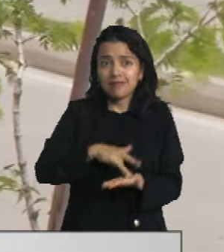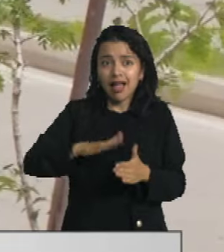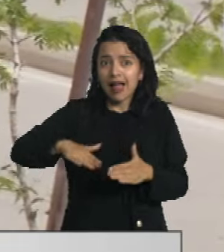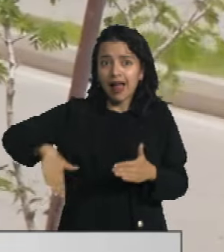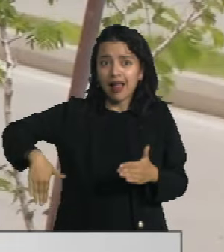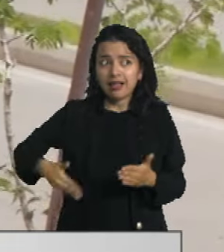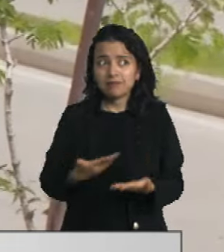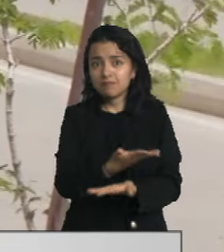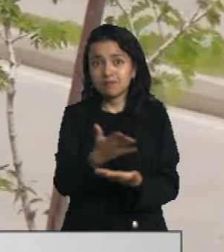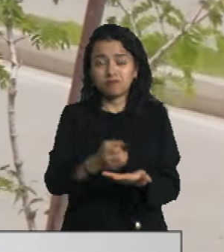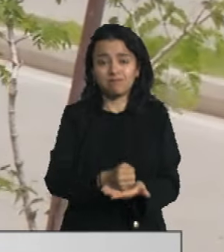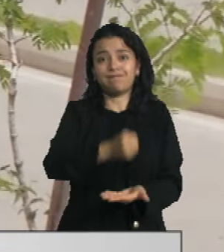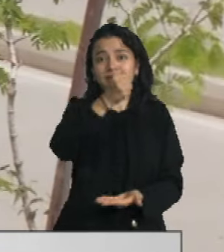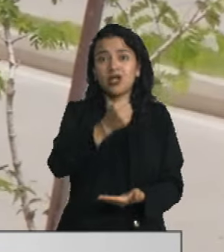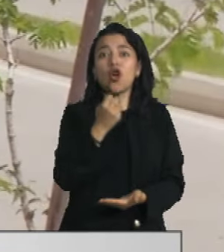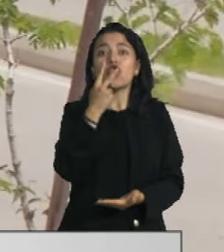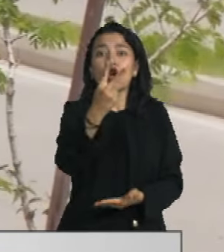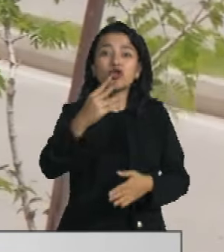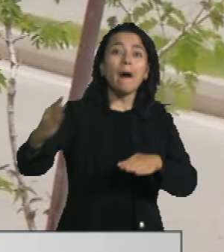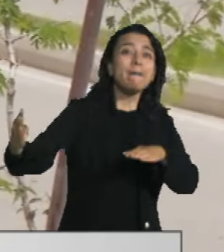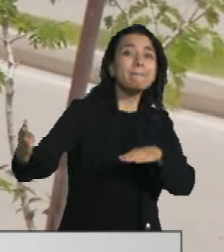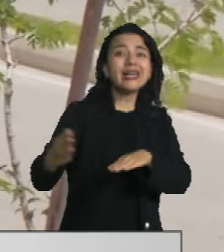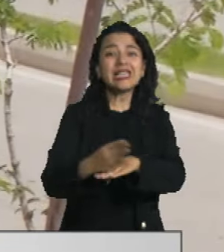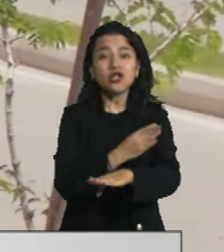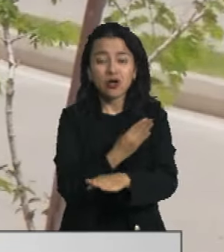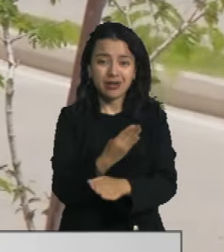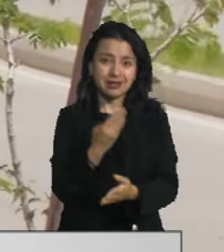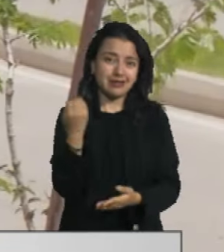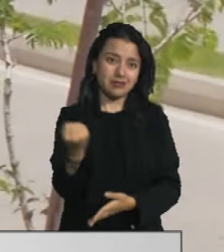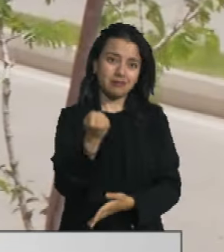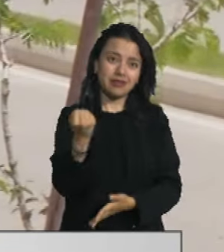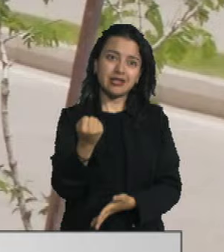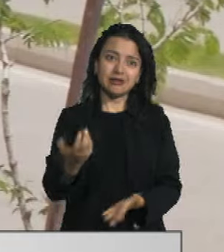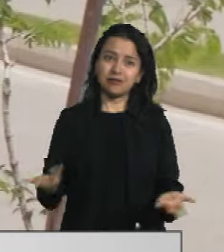energía supera los 2 billones de pesos.